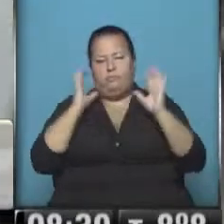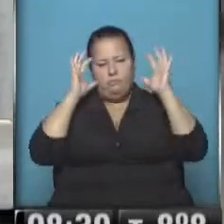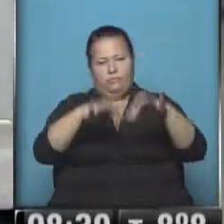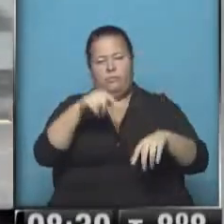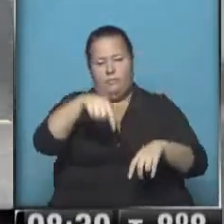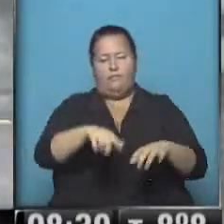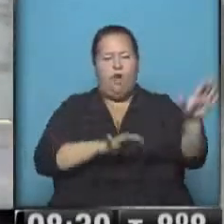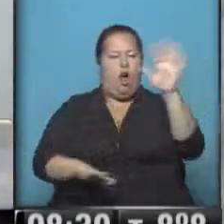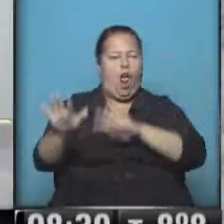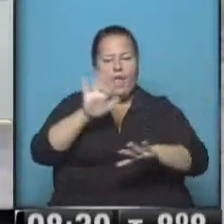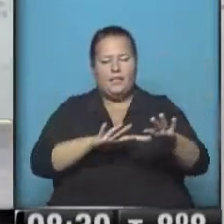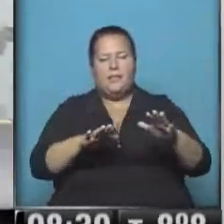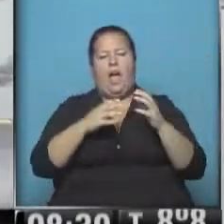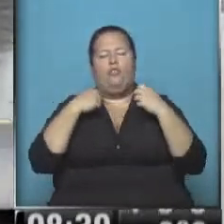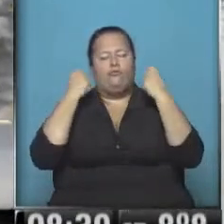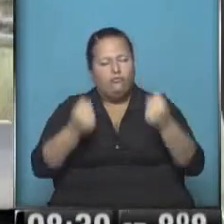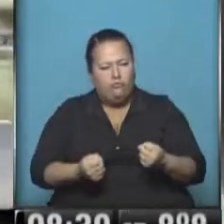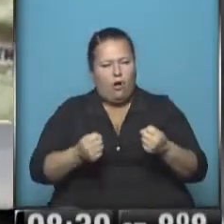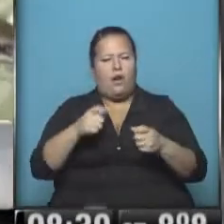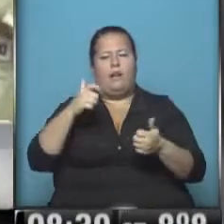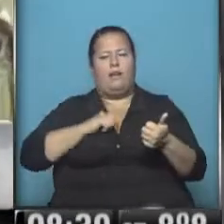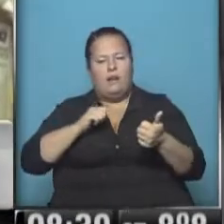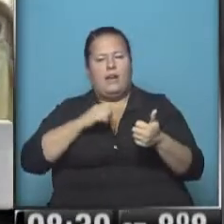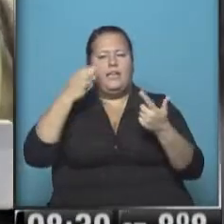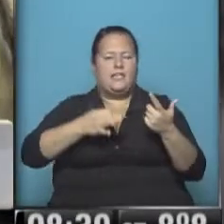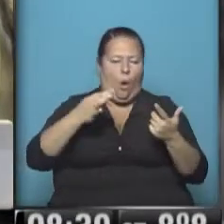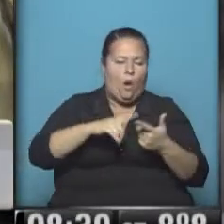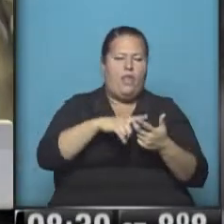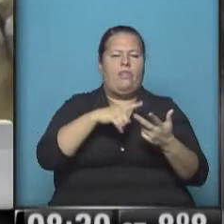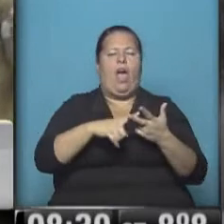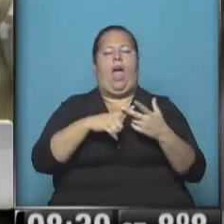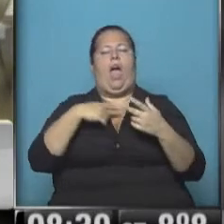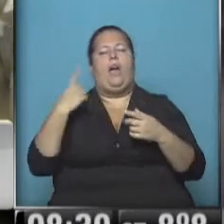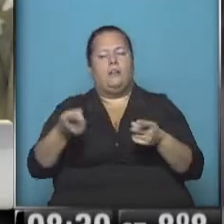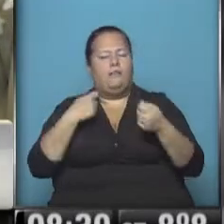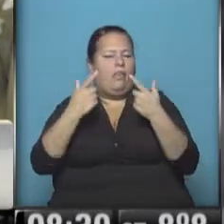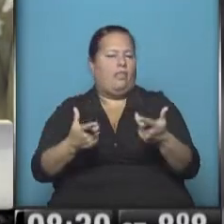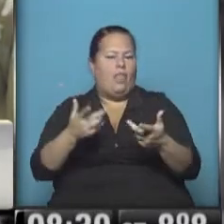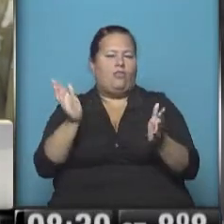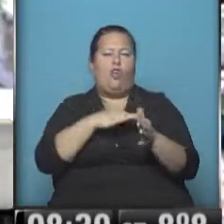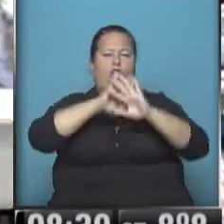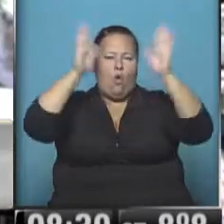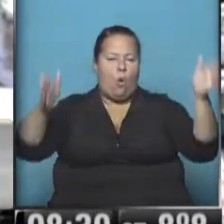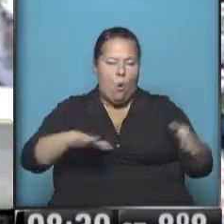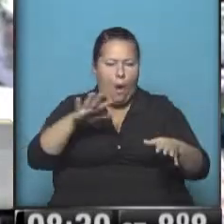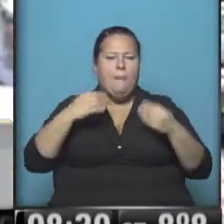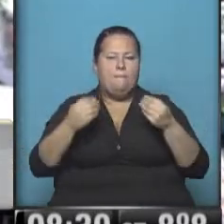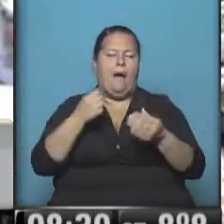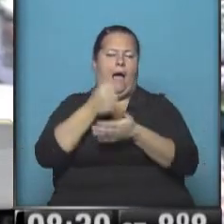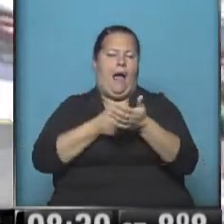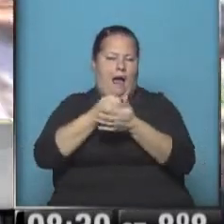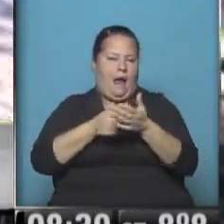y se organizó con todas las fuerzas armadas de seguridad y se dispuso todo lo que es la logística para llevar